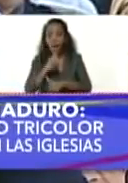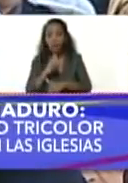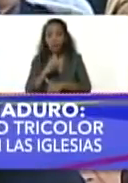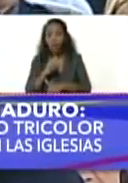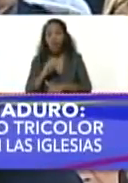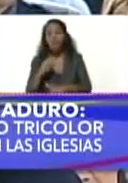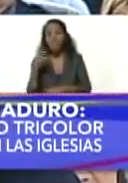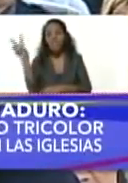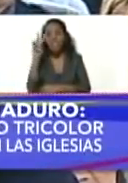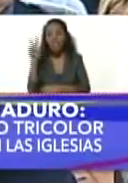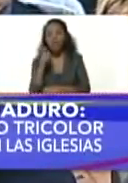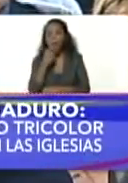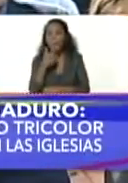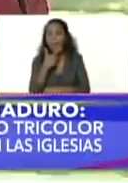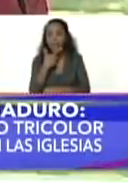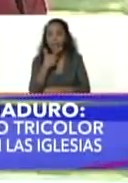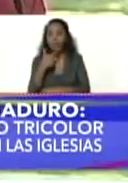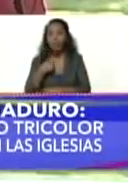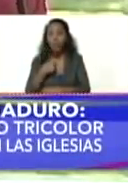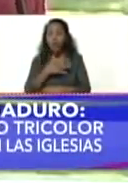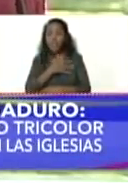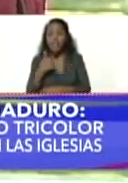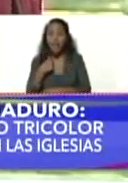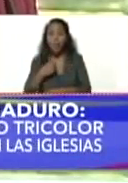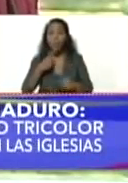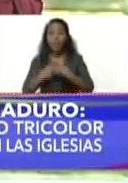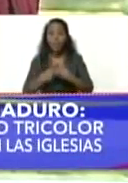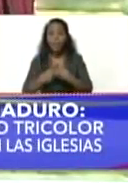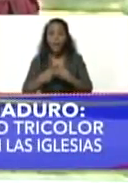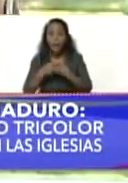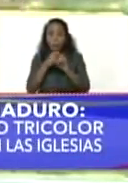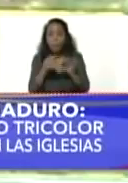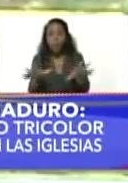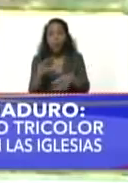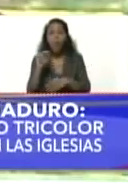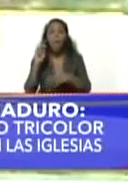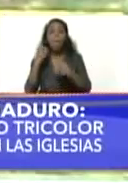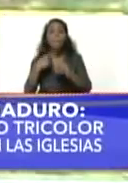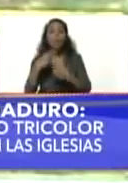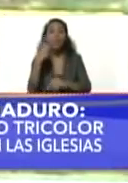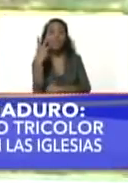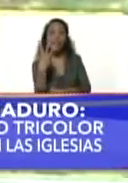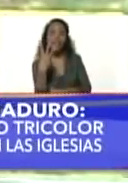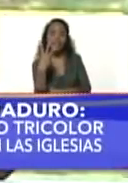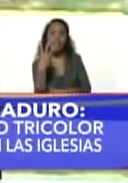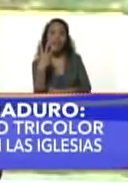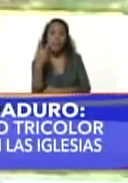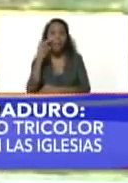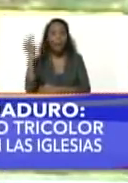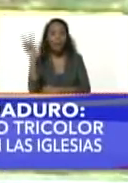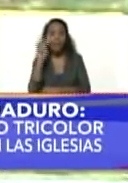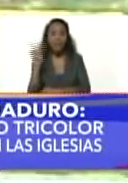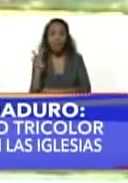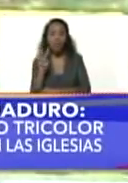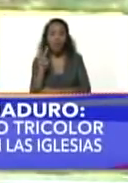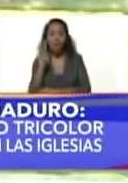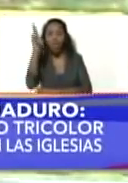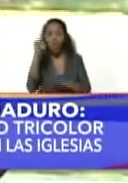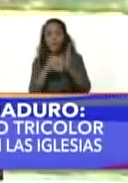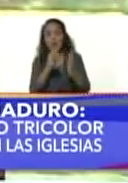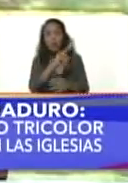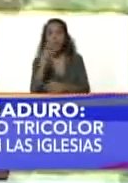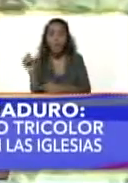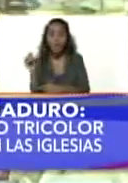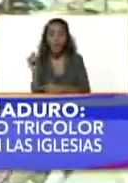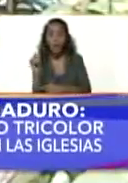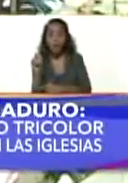quiero multiplicar por tres la cifra de iglesias a reparar y a construir en Venezuela en el 2020. Por tres, por lo